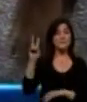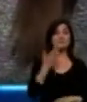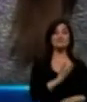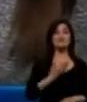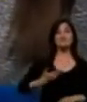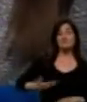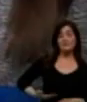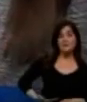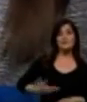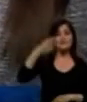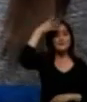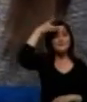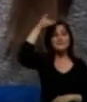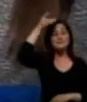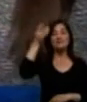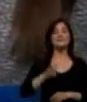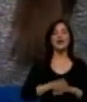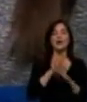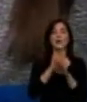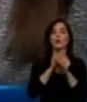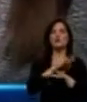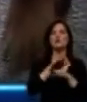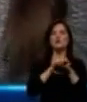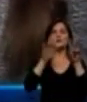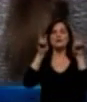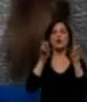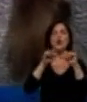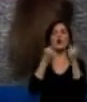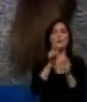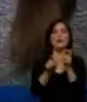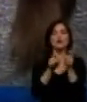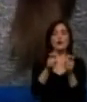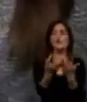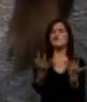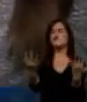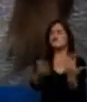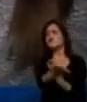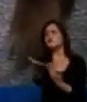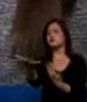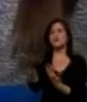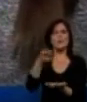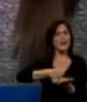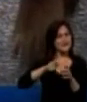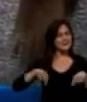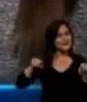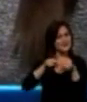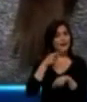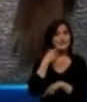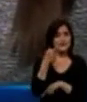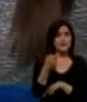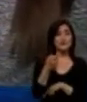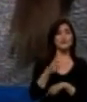vicepresidente de la República, Jorge Glass, también se refirió a la multitud que se congregó acá en la Plaza de la Independencia. Él resaltó que